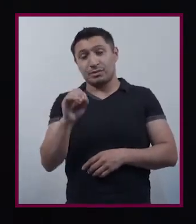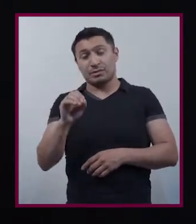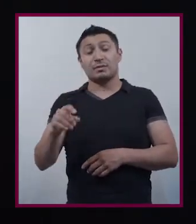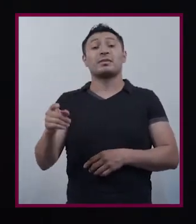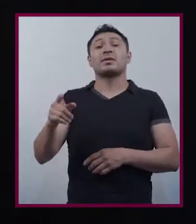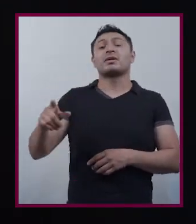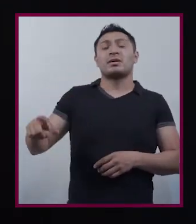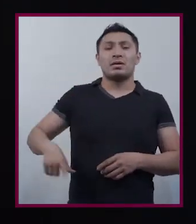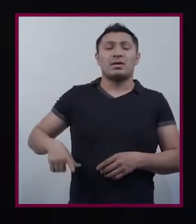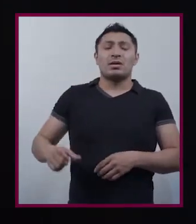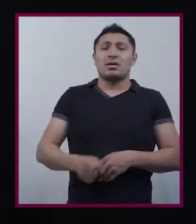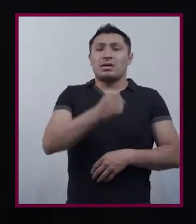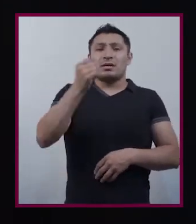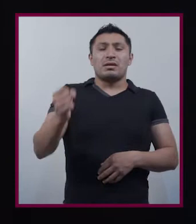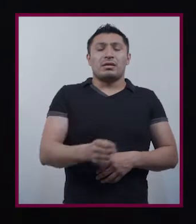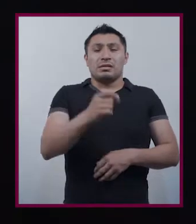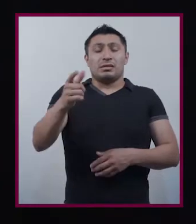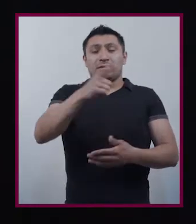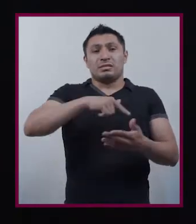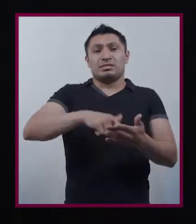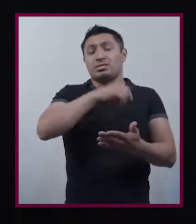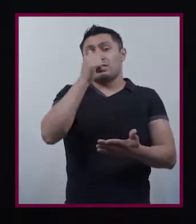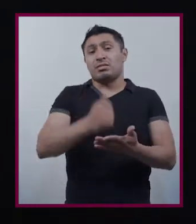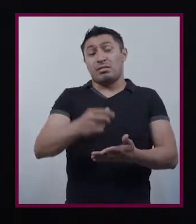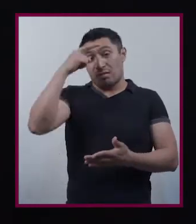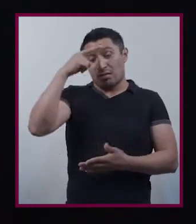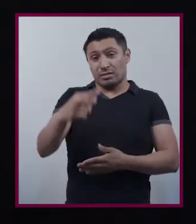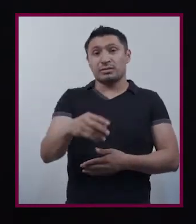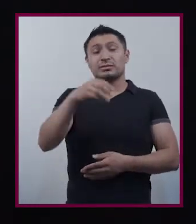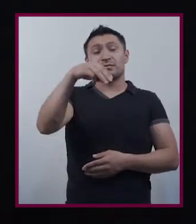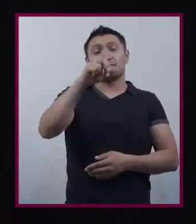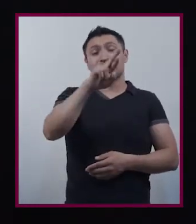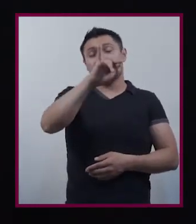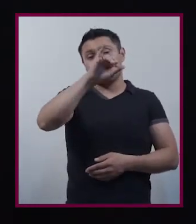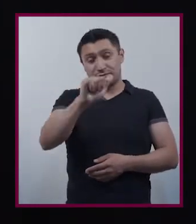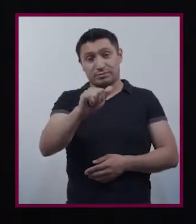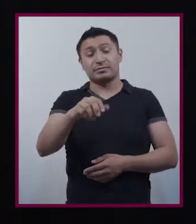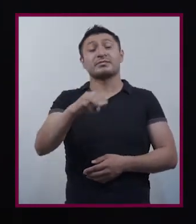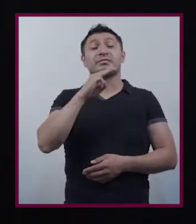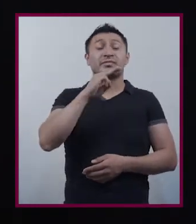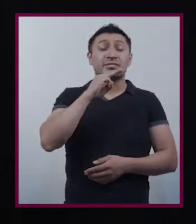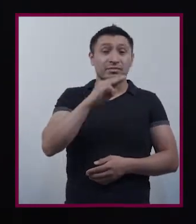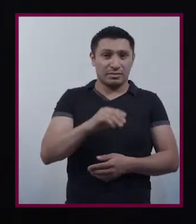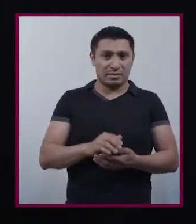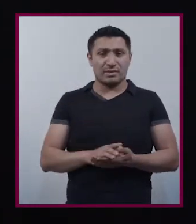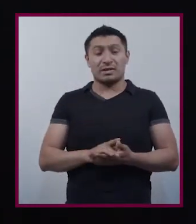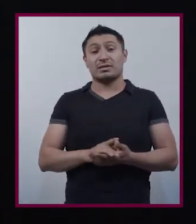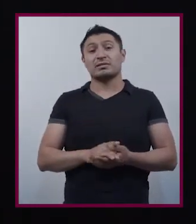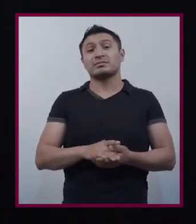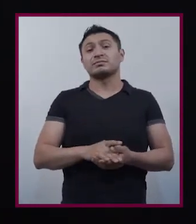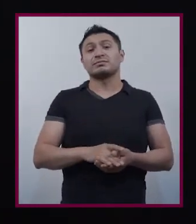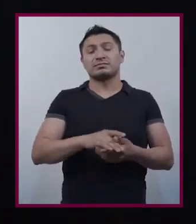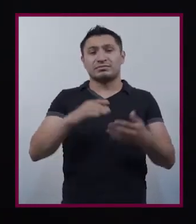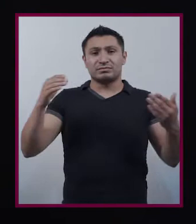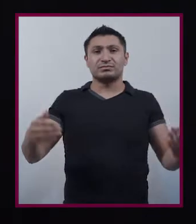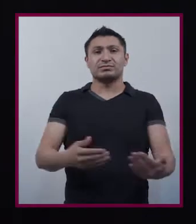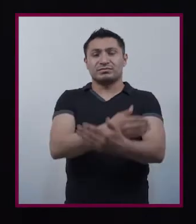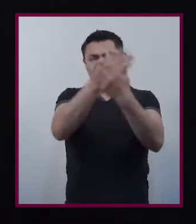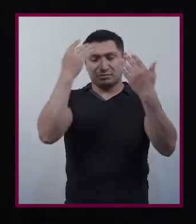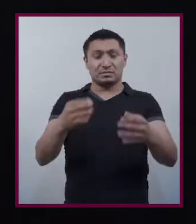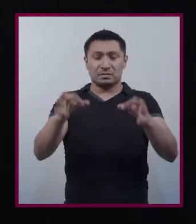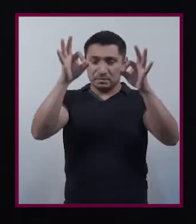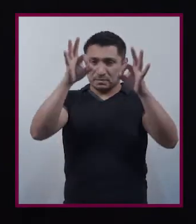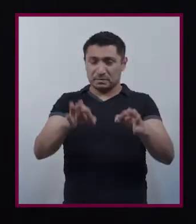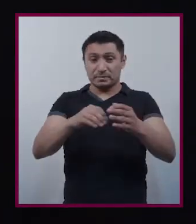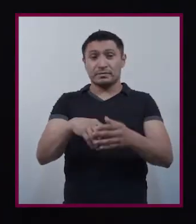regidor perpetuo del Ayuntamiento de la Ciudad de México, y María Osorio Barba y Bello Pereira, una criolla de buena cepa.